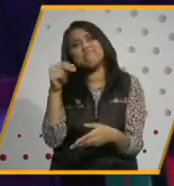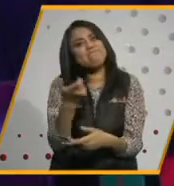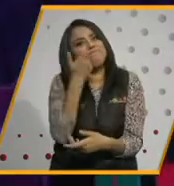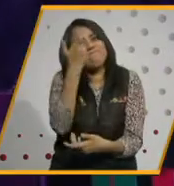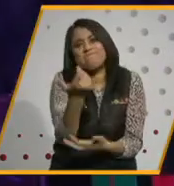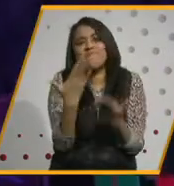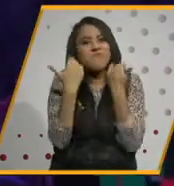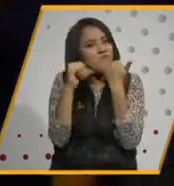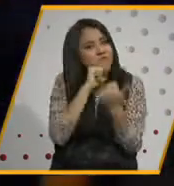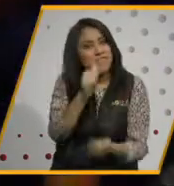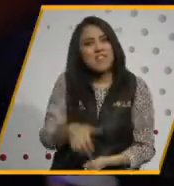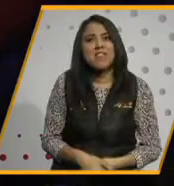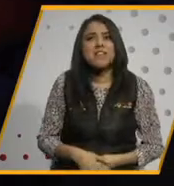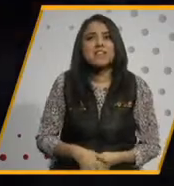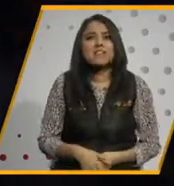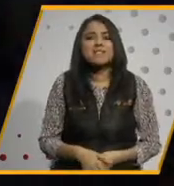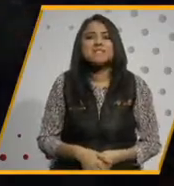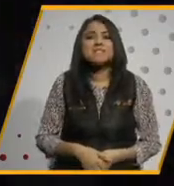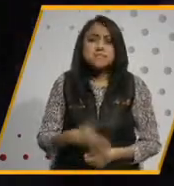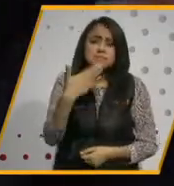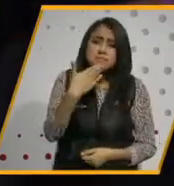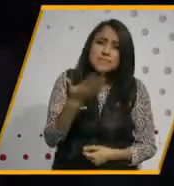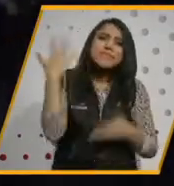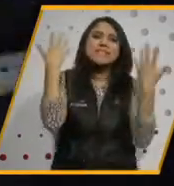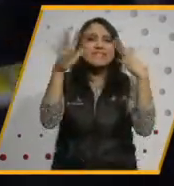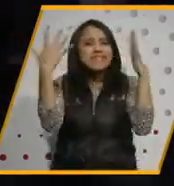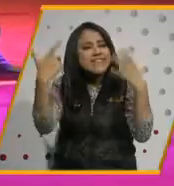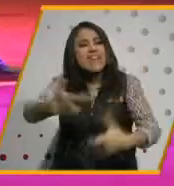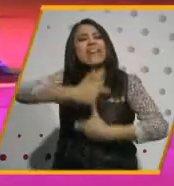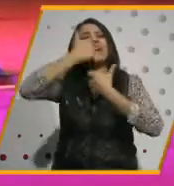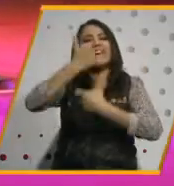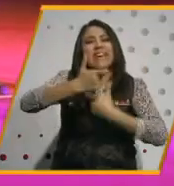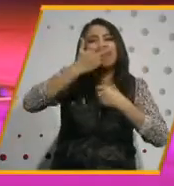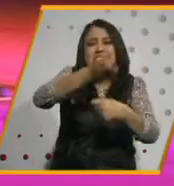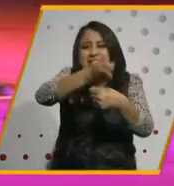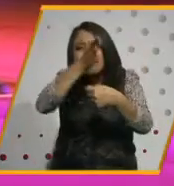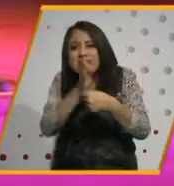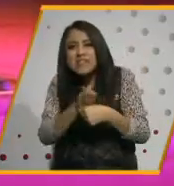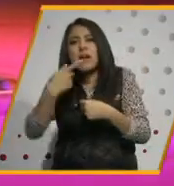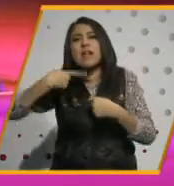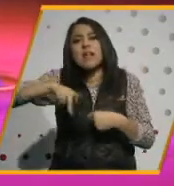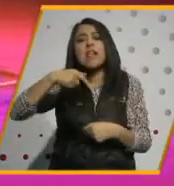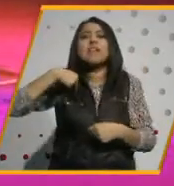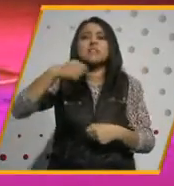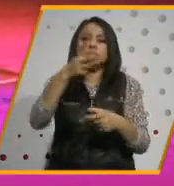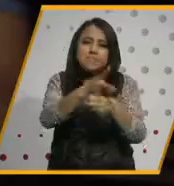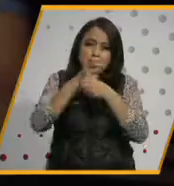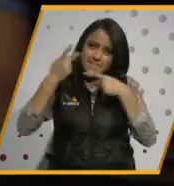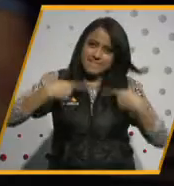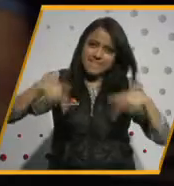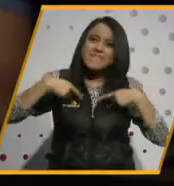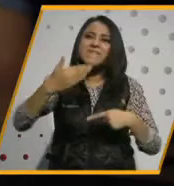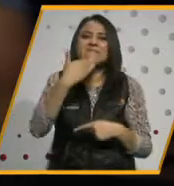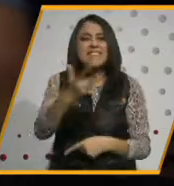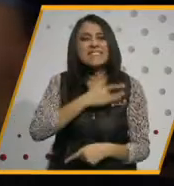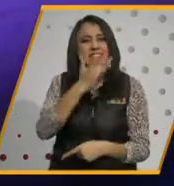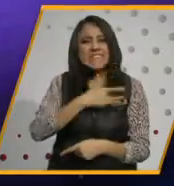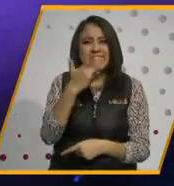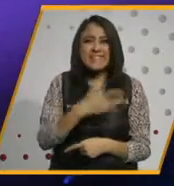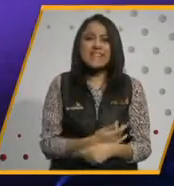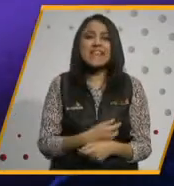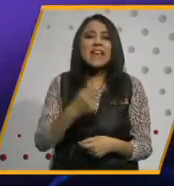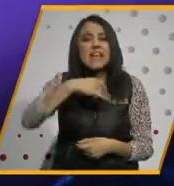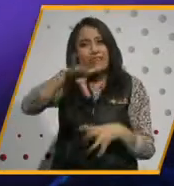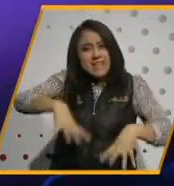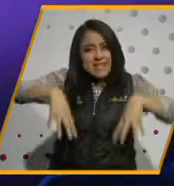una gran noche repleta de aplausos y risas, donde los invitados especiales terminaron con un buen sabor de boca. Y los que hacen posible el